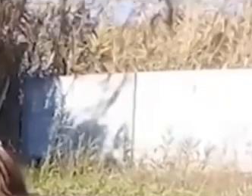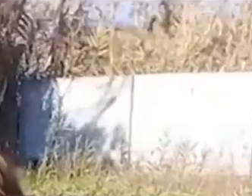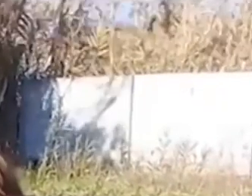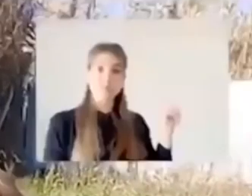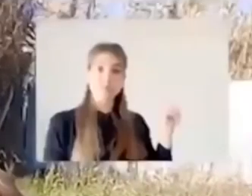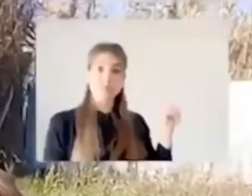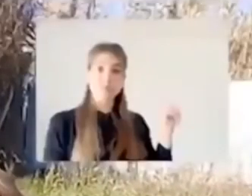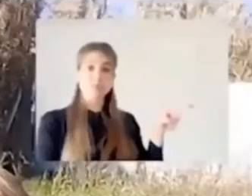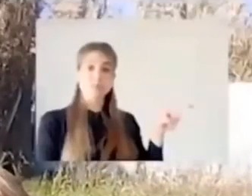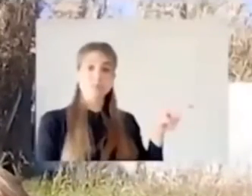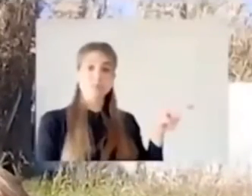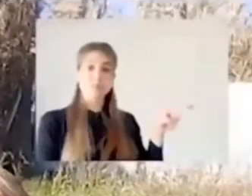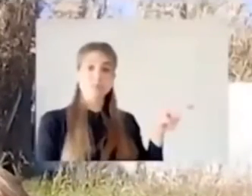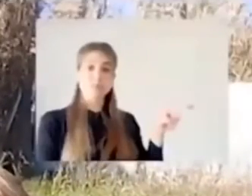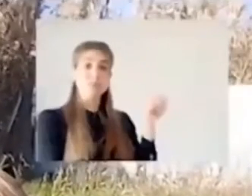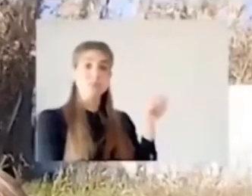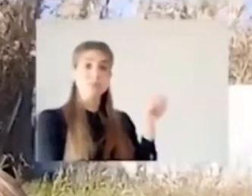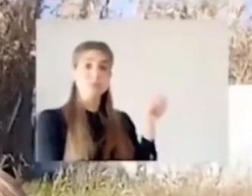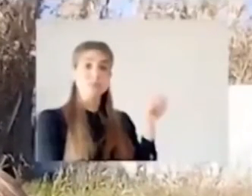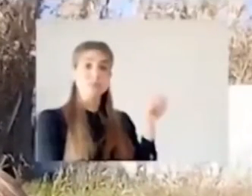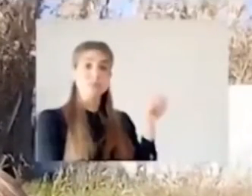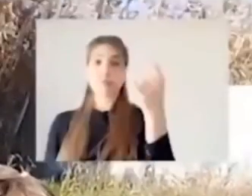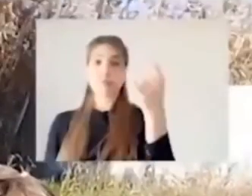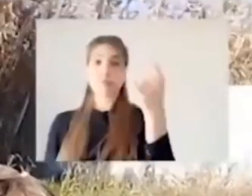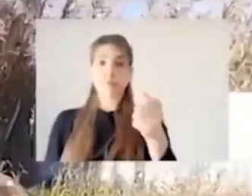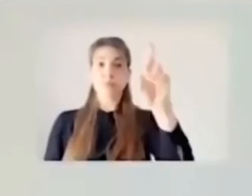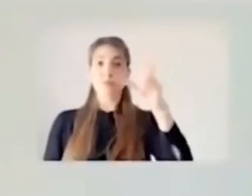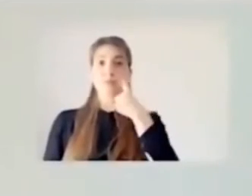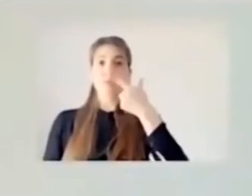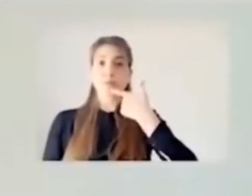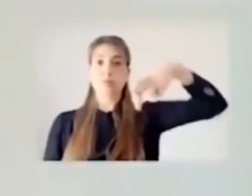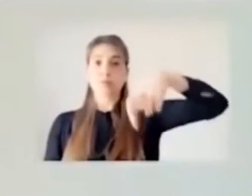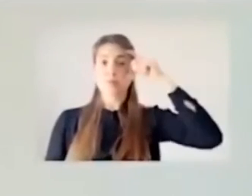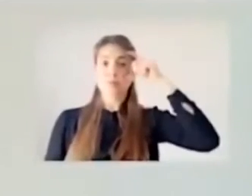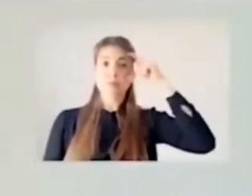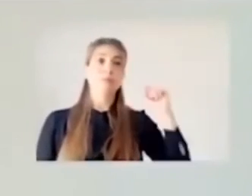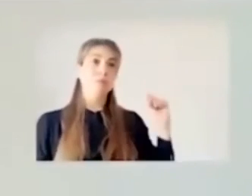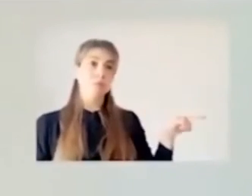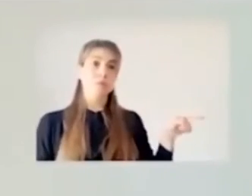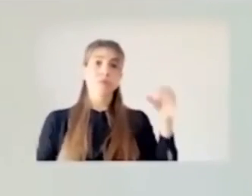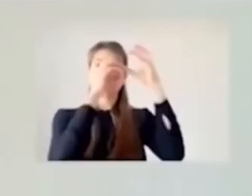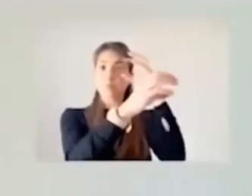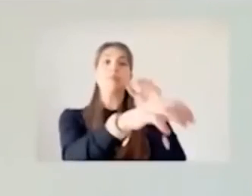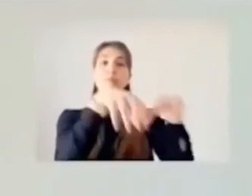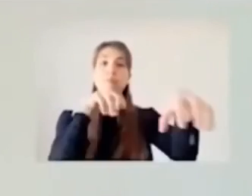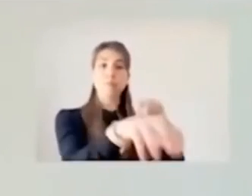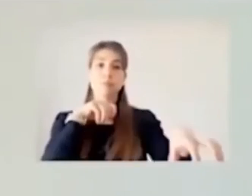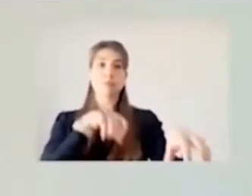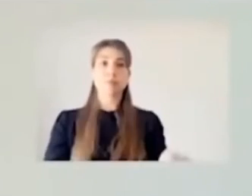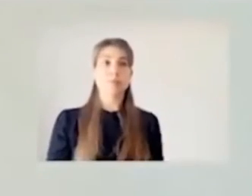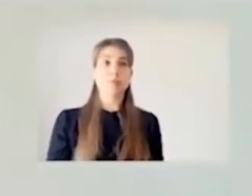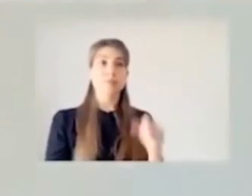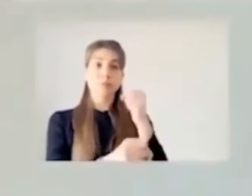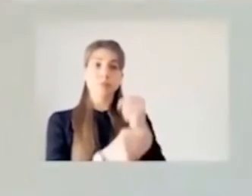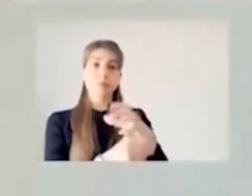Mi nombre es Laura Arispe, soy ingeniera agrónoma y trabajo en el INTA. Dentro de las actividades que llevo a cabo en el marco del programa